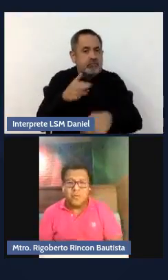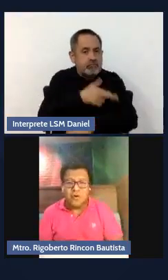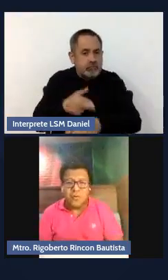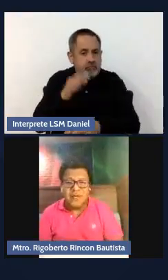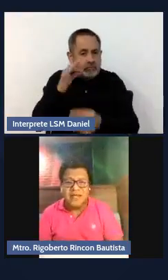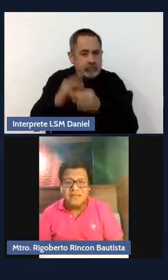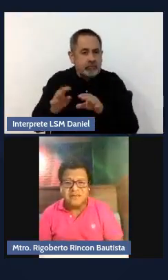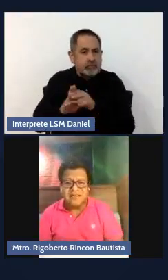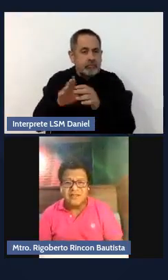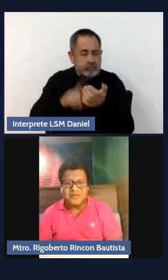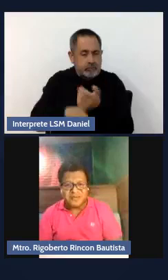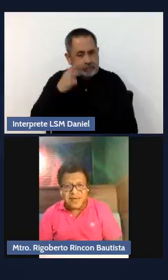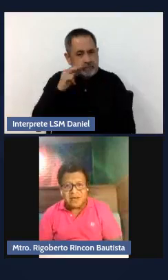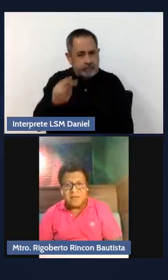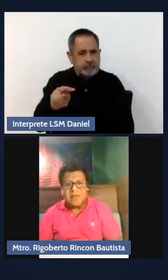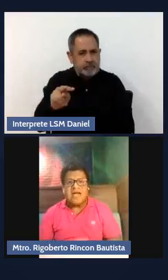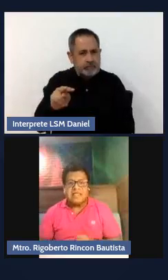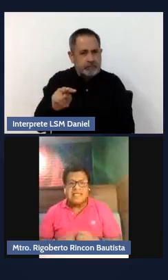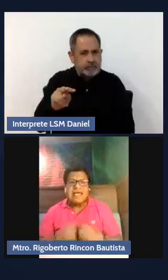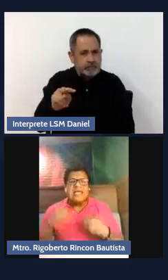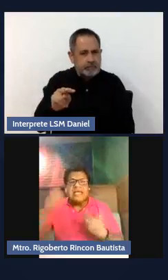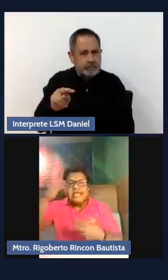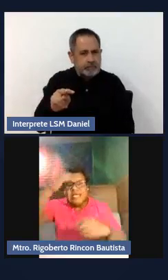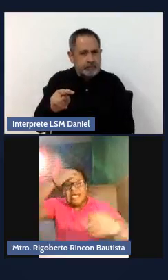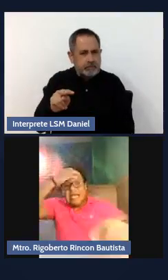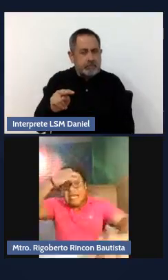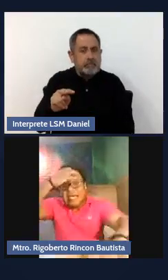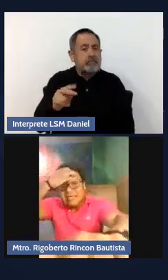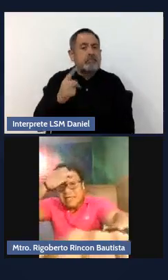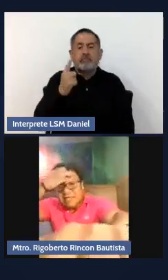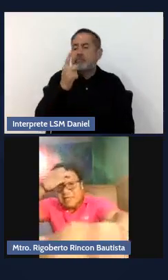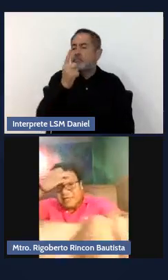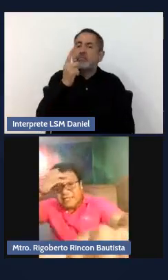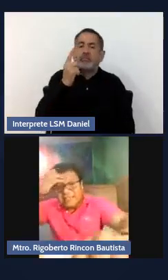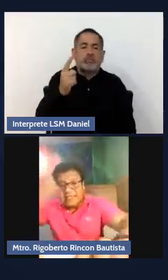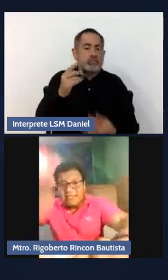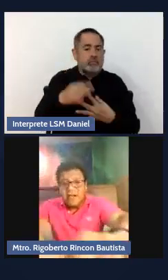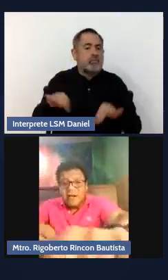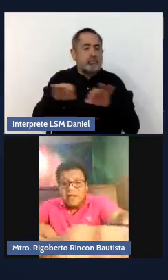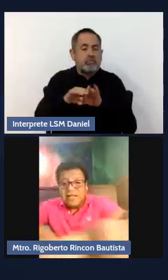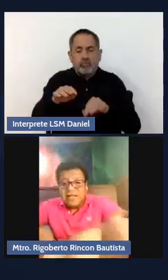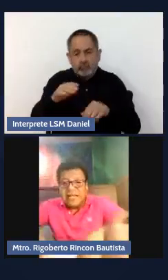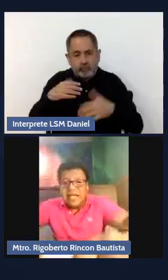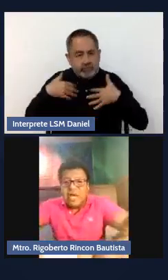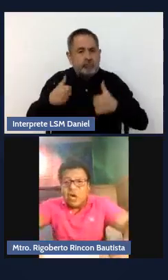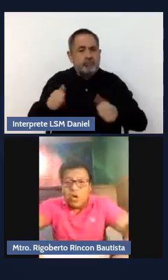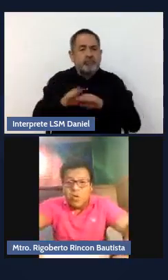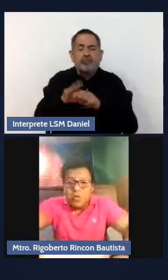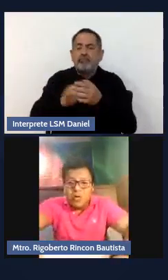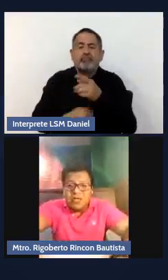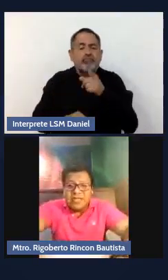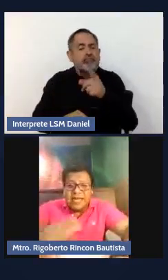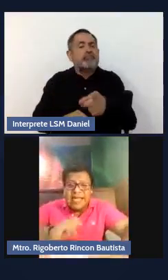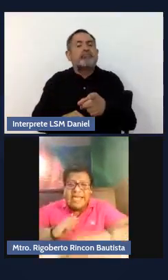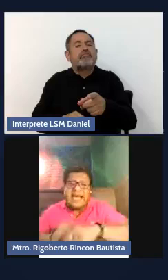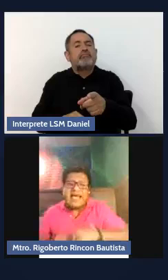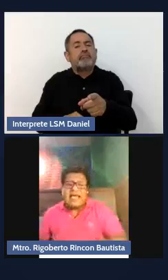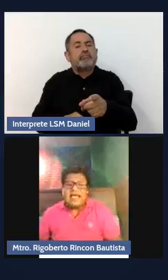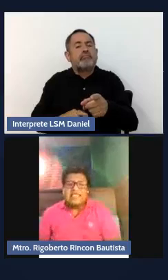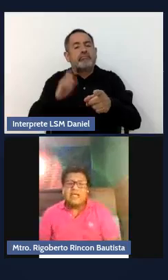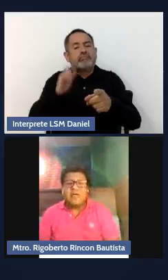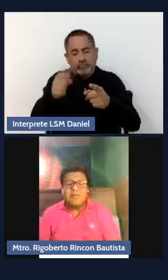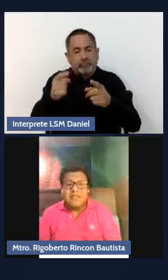importante observarlo, ¿ya? Y es bien importante también igual entender cómo sería